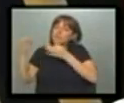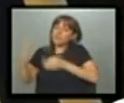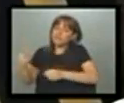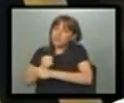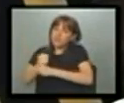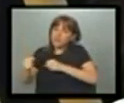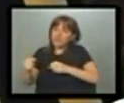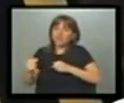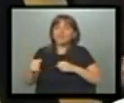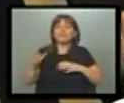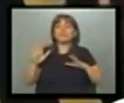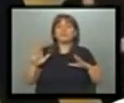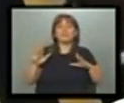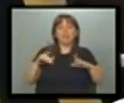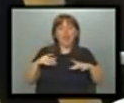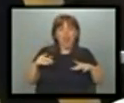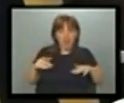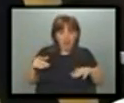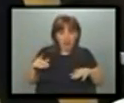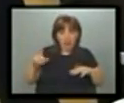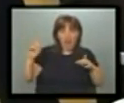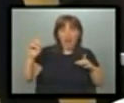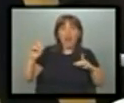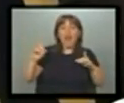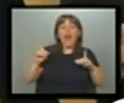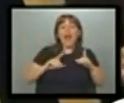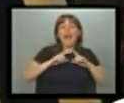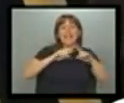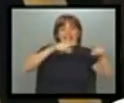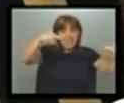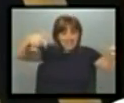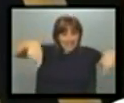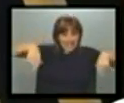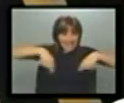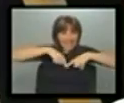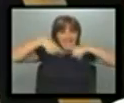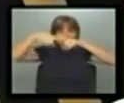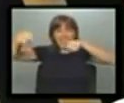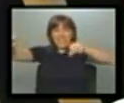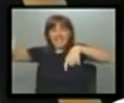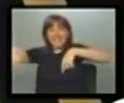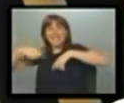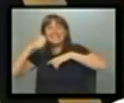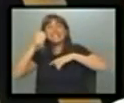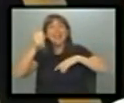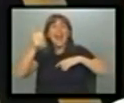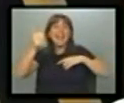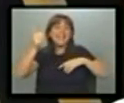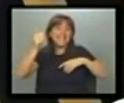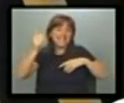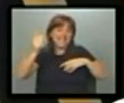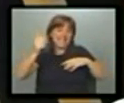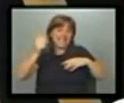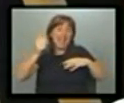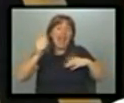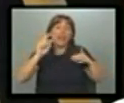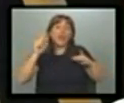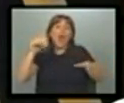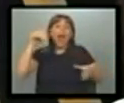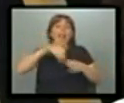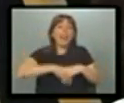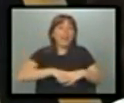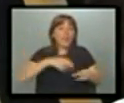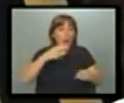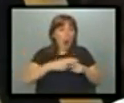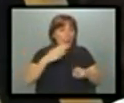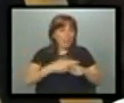las 6 hectáreas están dentro del Parque Nacional Los Glaciares y para los otros están pegadas. Si